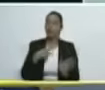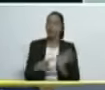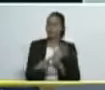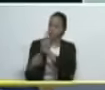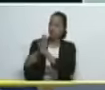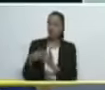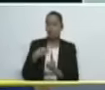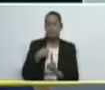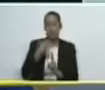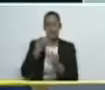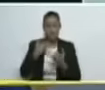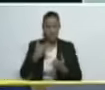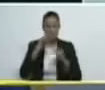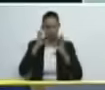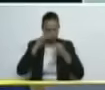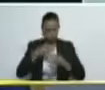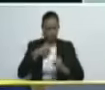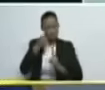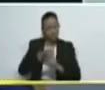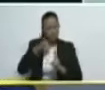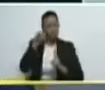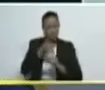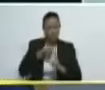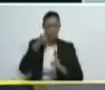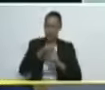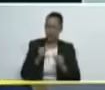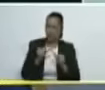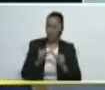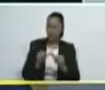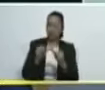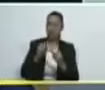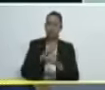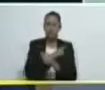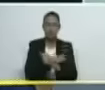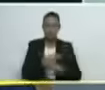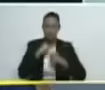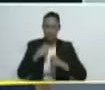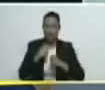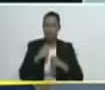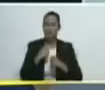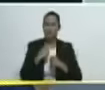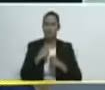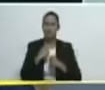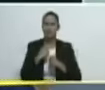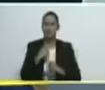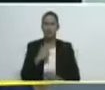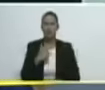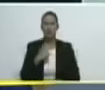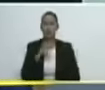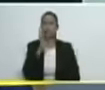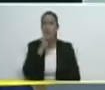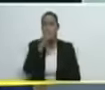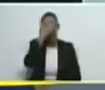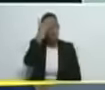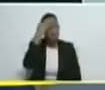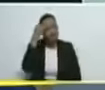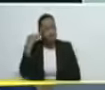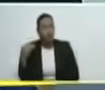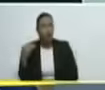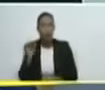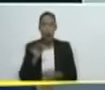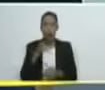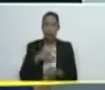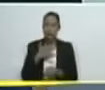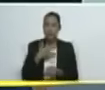sigue, Nicolás, fuerza, Nicolás. No hubo un instante en que yo no sintiera, no hubo un